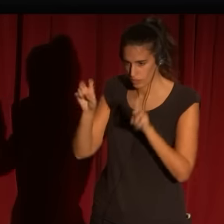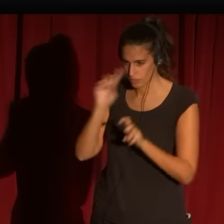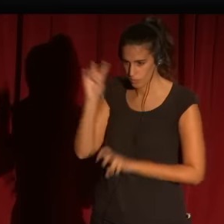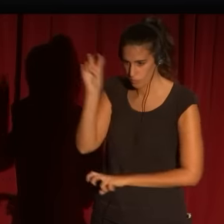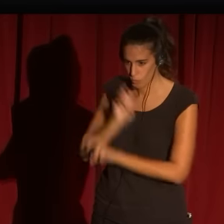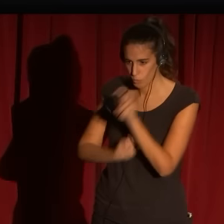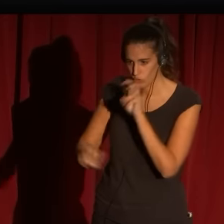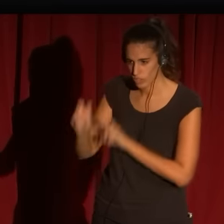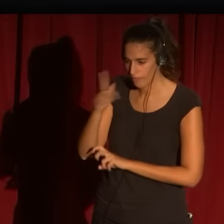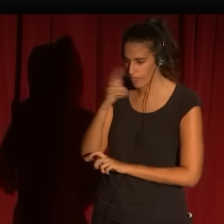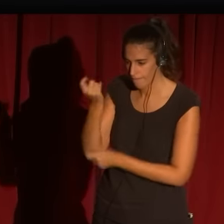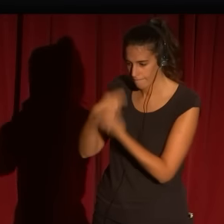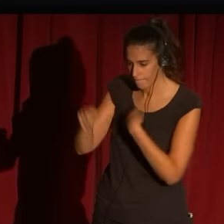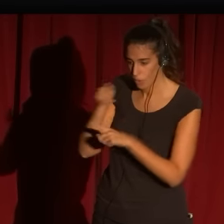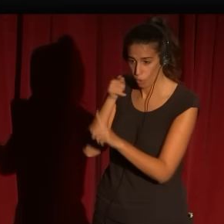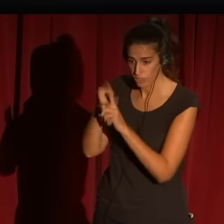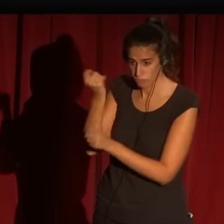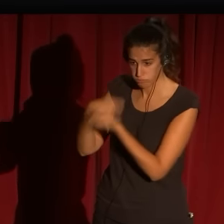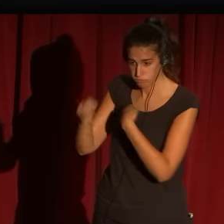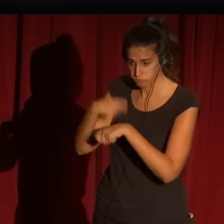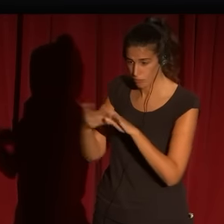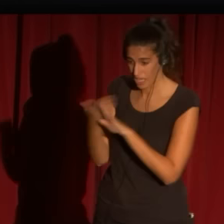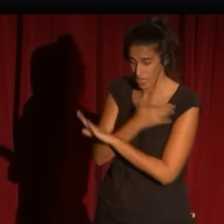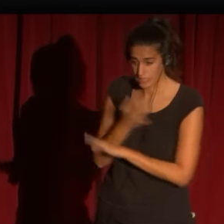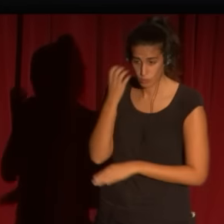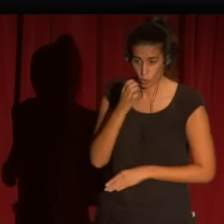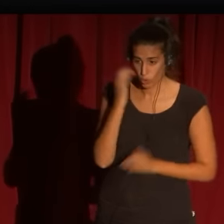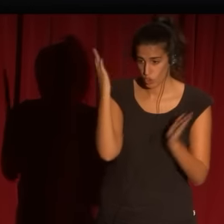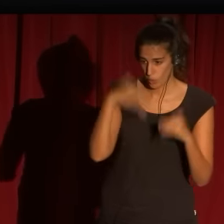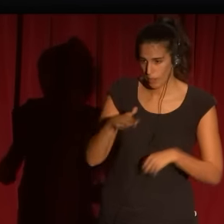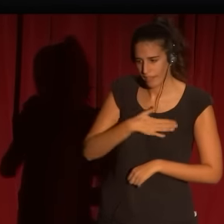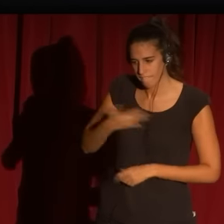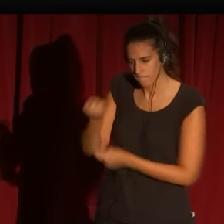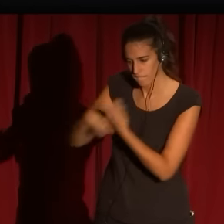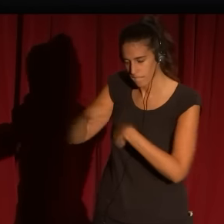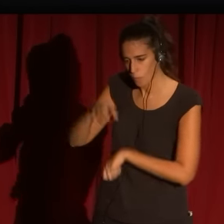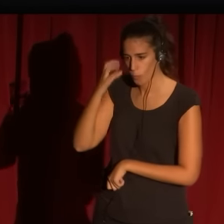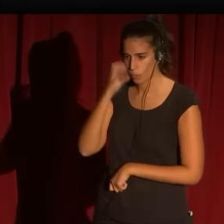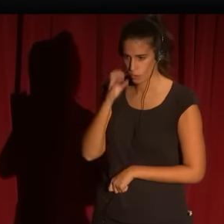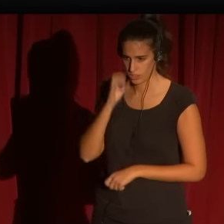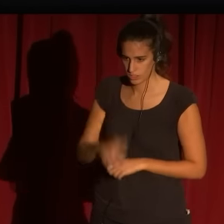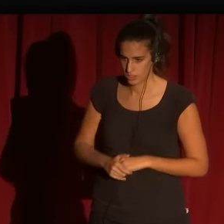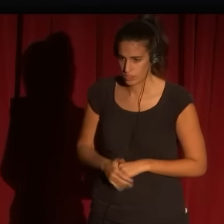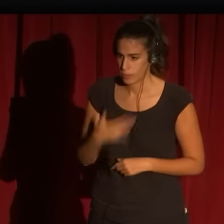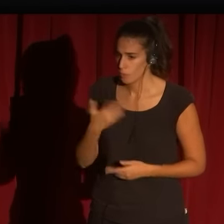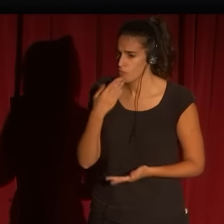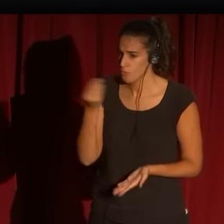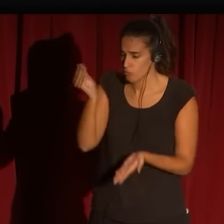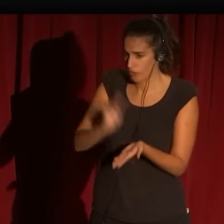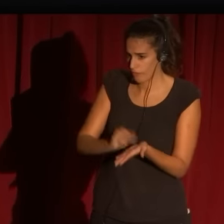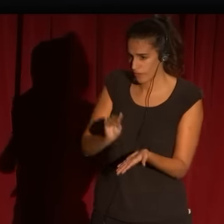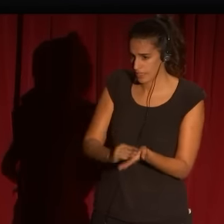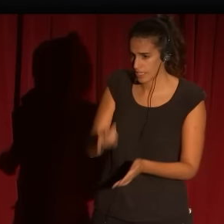buscar un Nicho de Mercado que hasta ese momento no existía se ha dicho en muchas ocasiones que